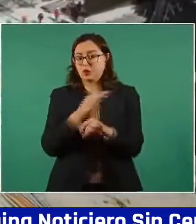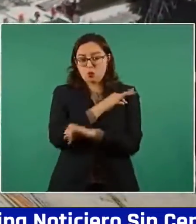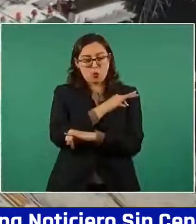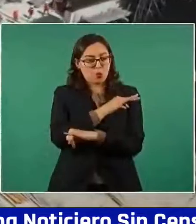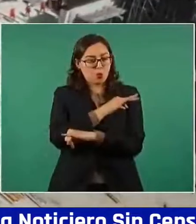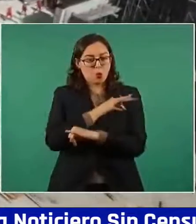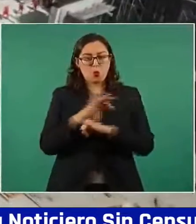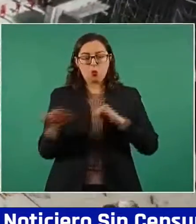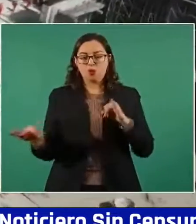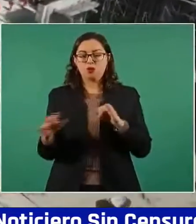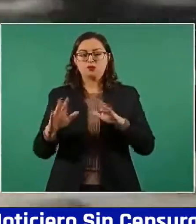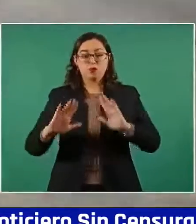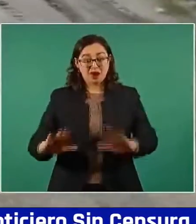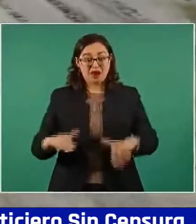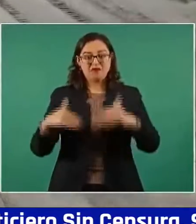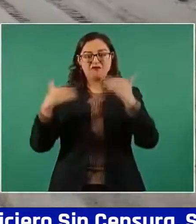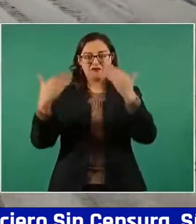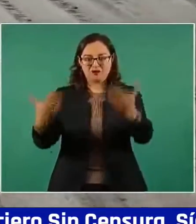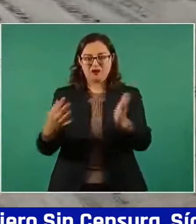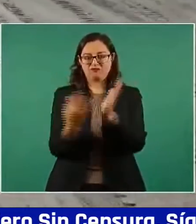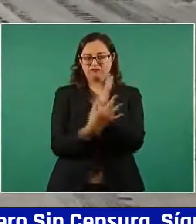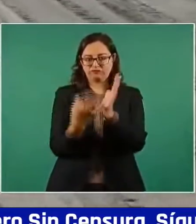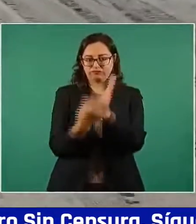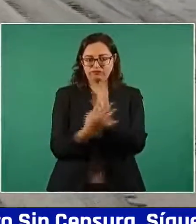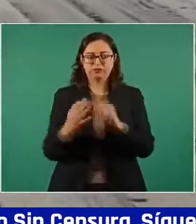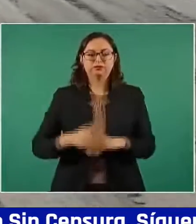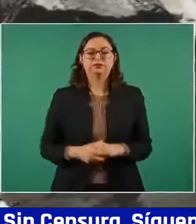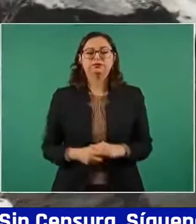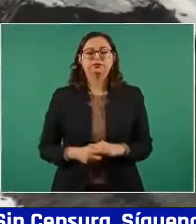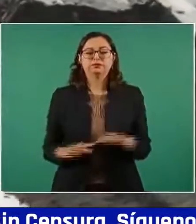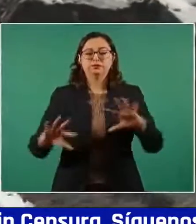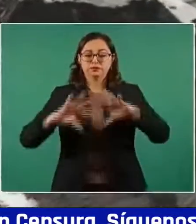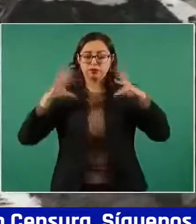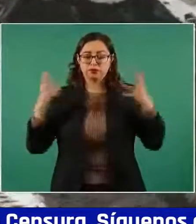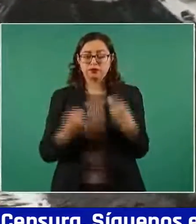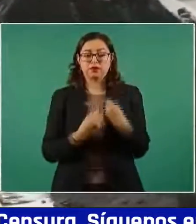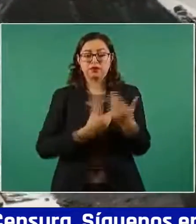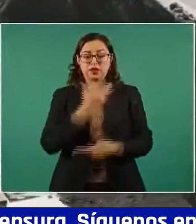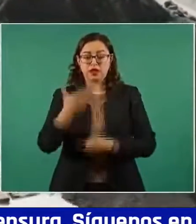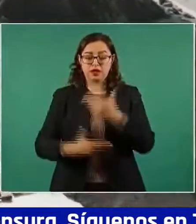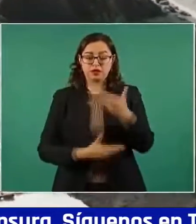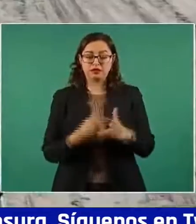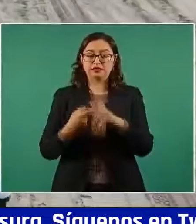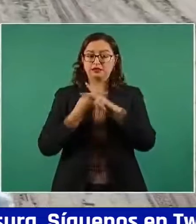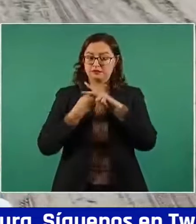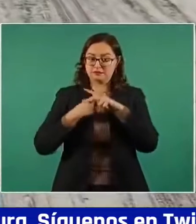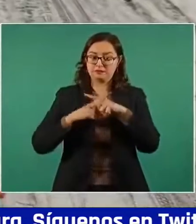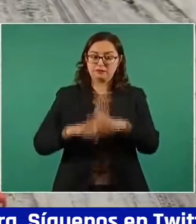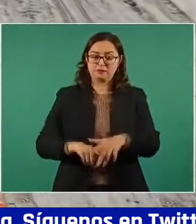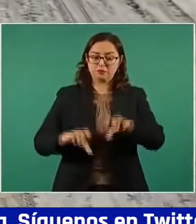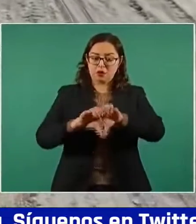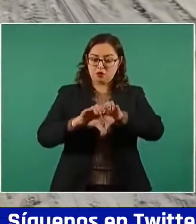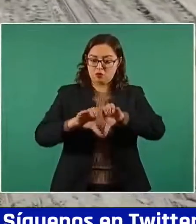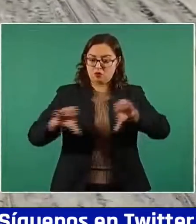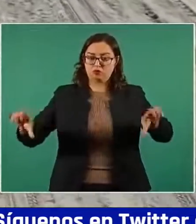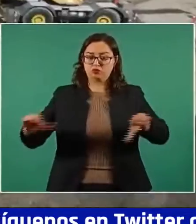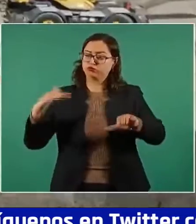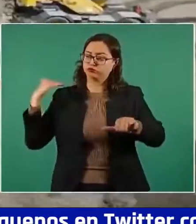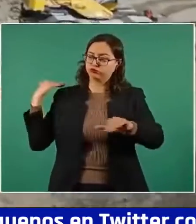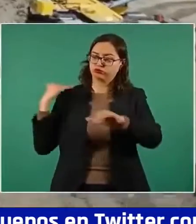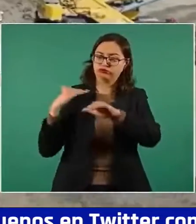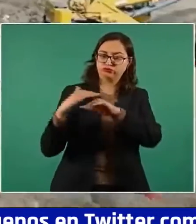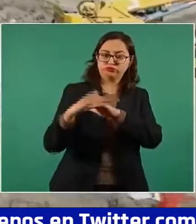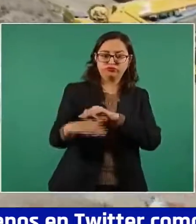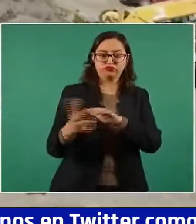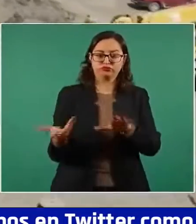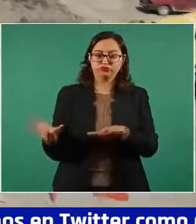trabajos de obra civil en el exterior. En los servicios de integración, continúan los trabajos de tendido, bajado y tapado de tubería de acueducto y gasoducto